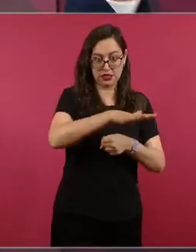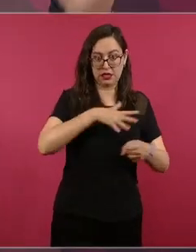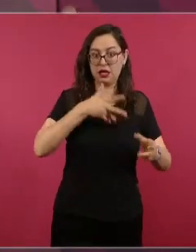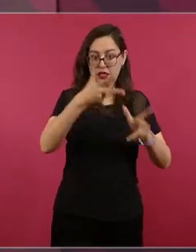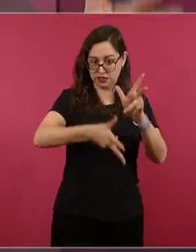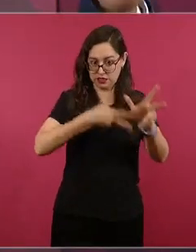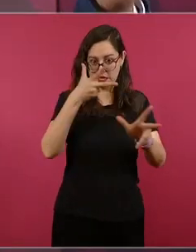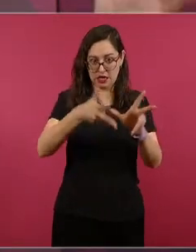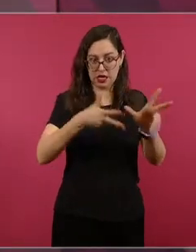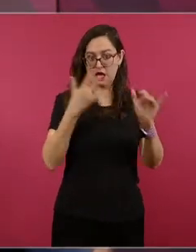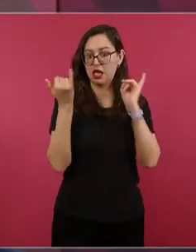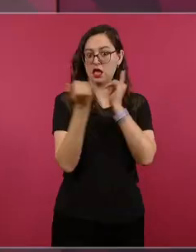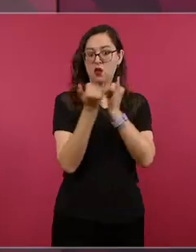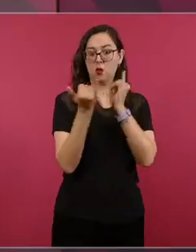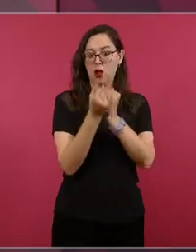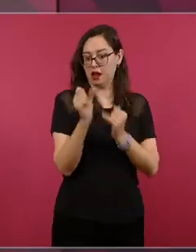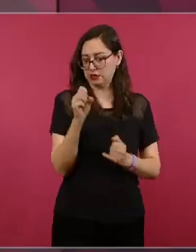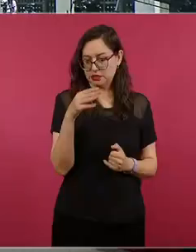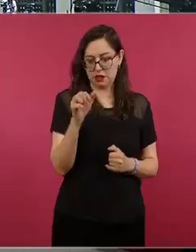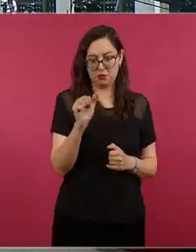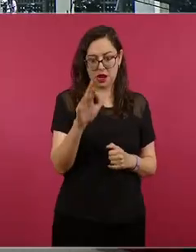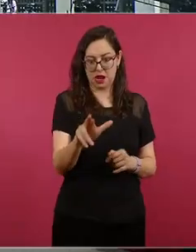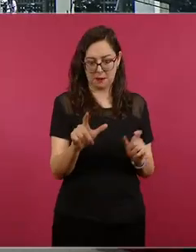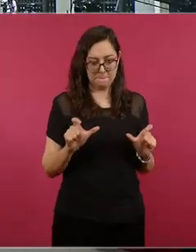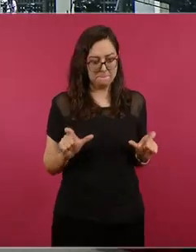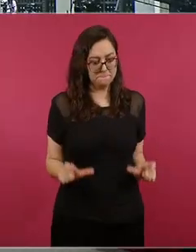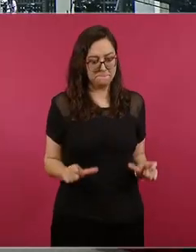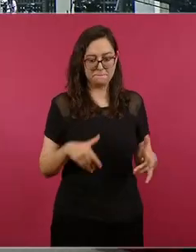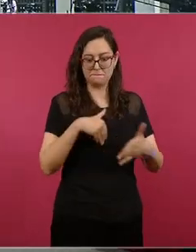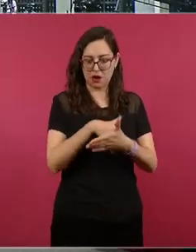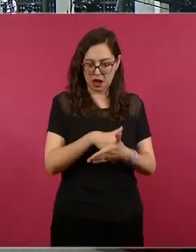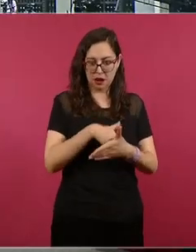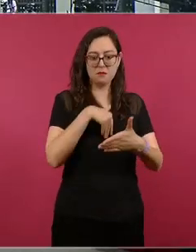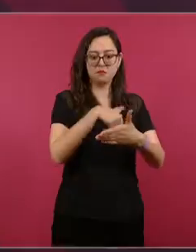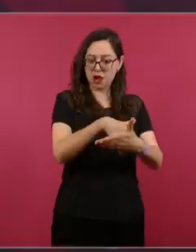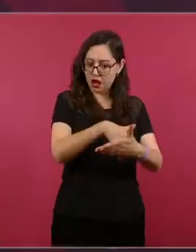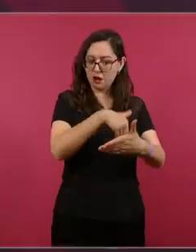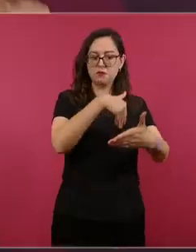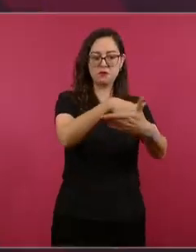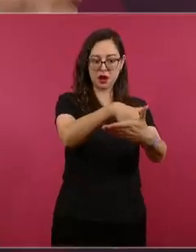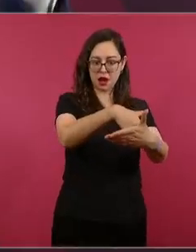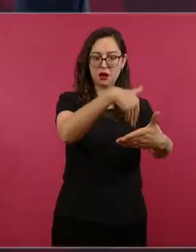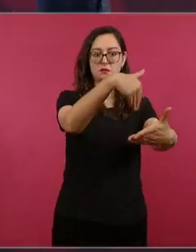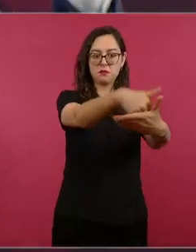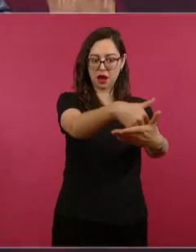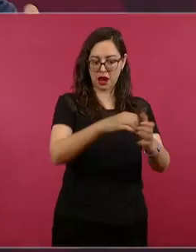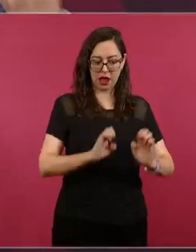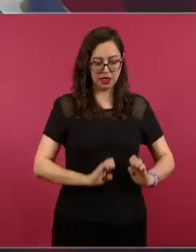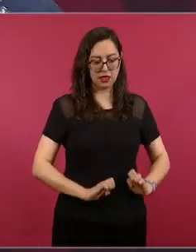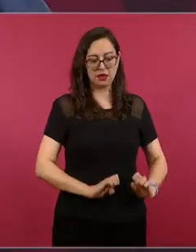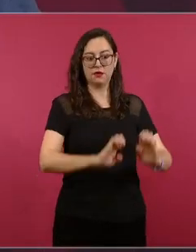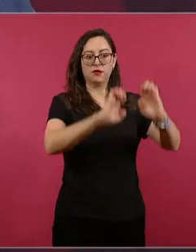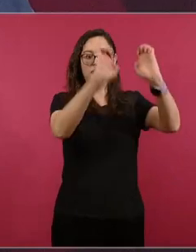ahí es la Marina. En cada estación van a encontrar